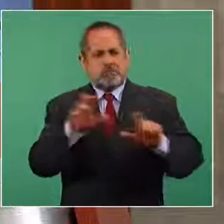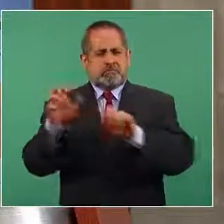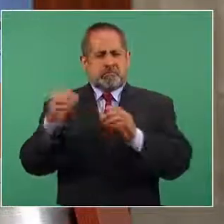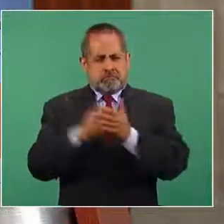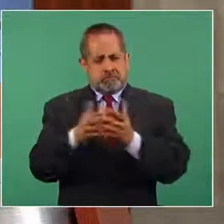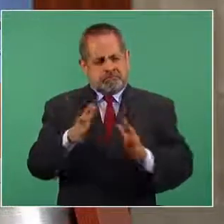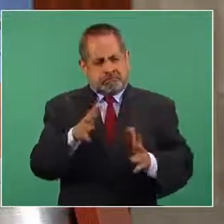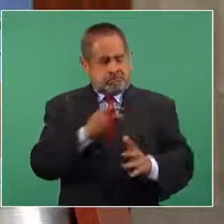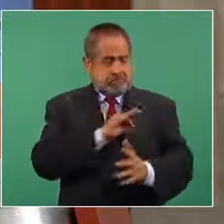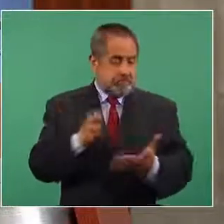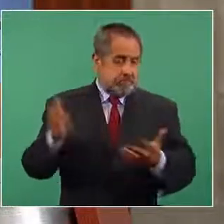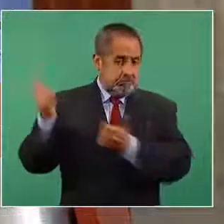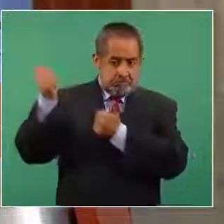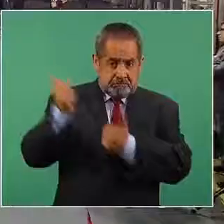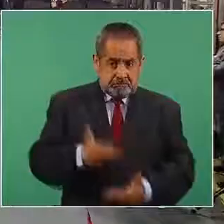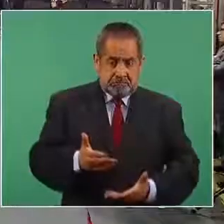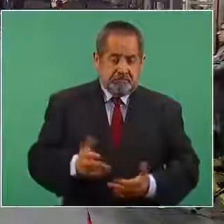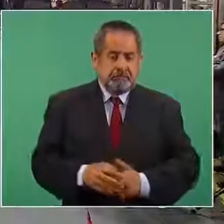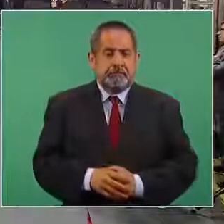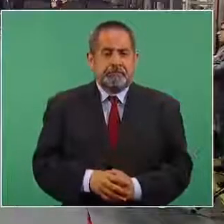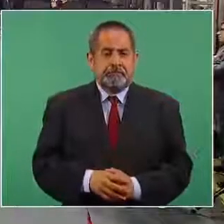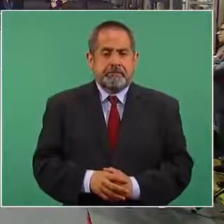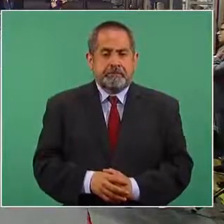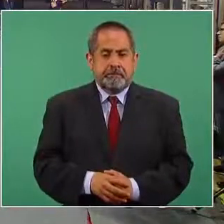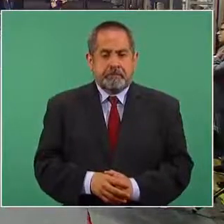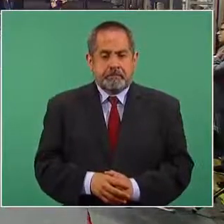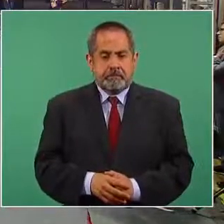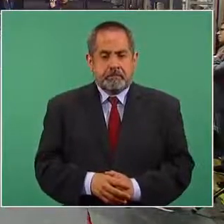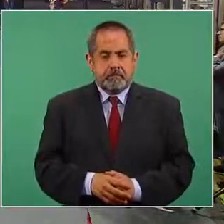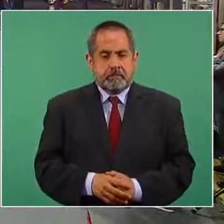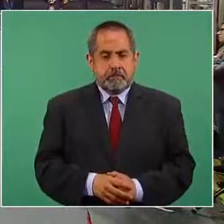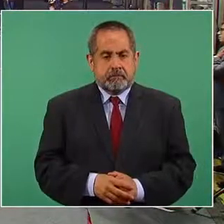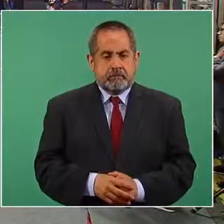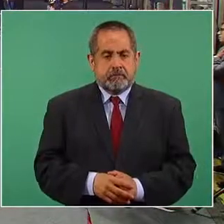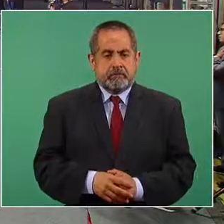1.700.000 más o menos. Sí. Y hay